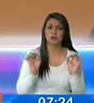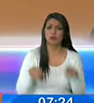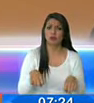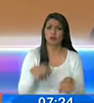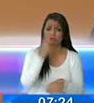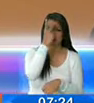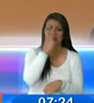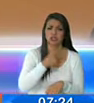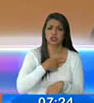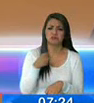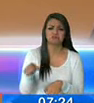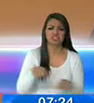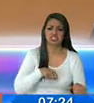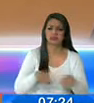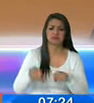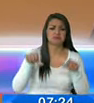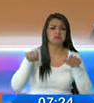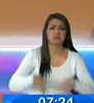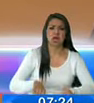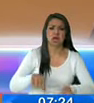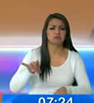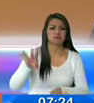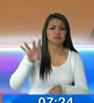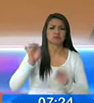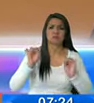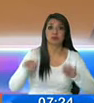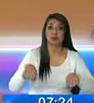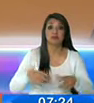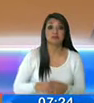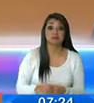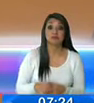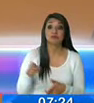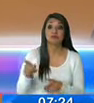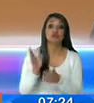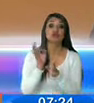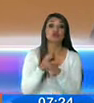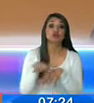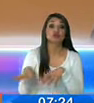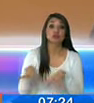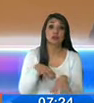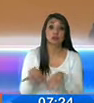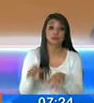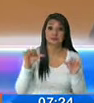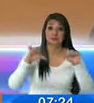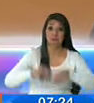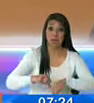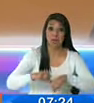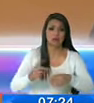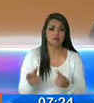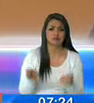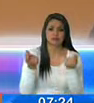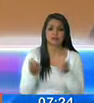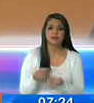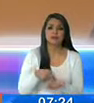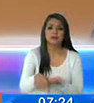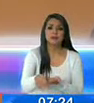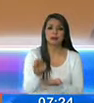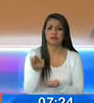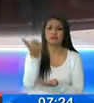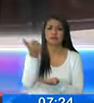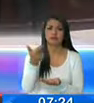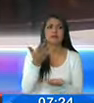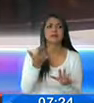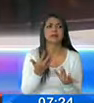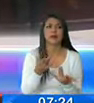decir que su gestión es deficiente y, al ser su gestión deficiente, destituirlo. Pero ya, esta semana, tiene por qué